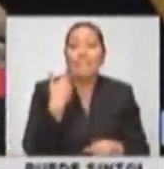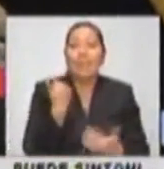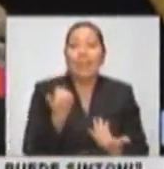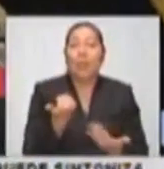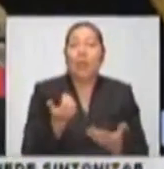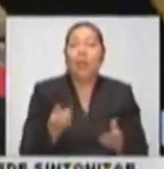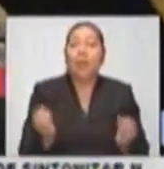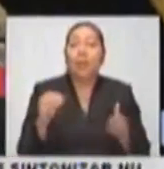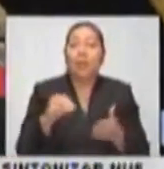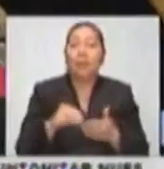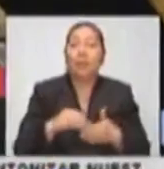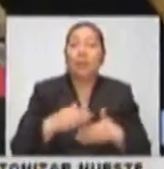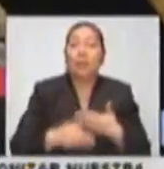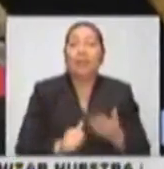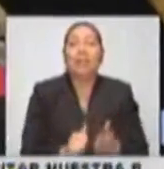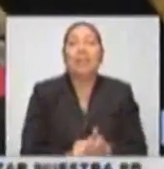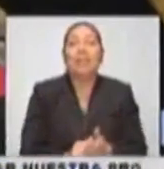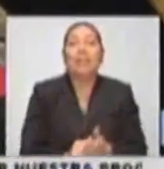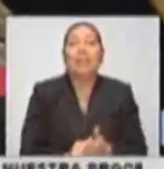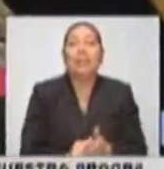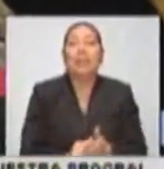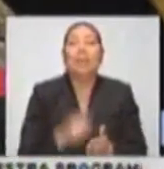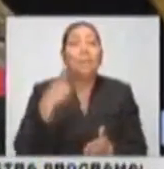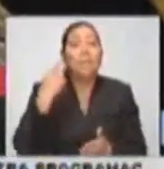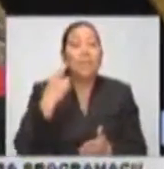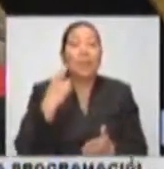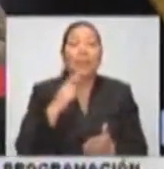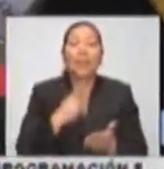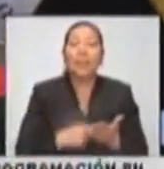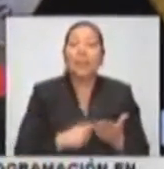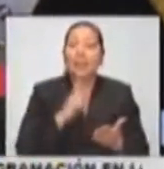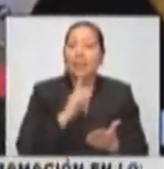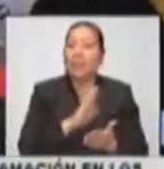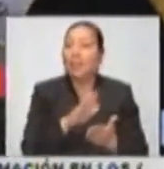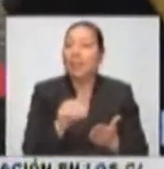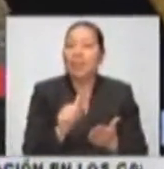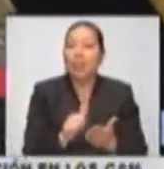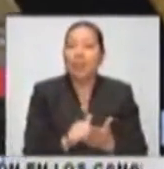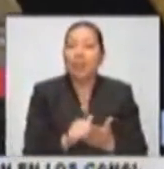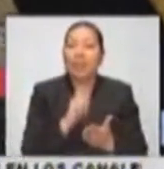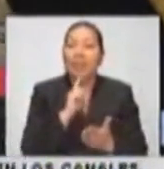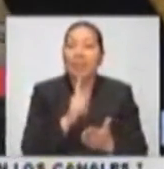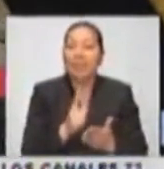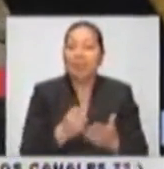esa continua mejora de políticas, que ese es el centro de todo lo que estamos